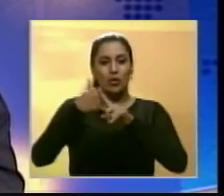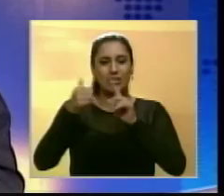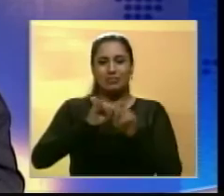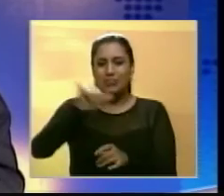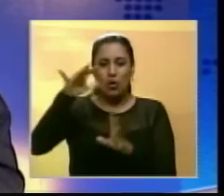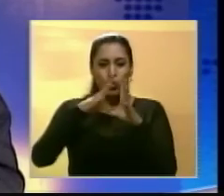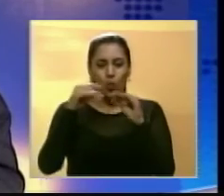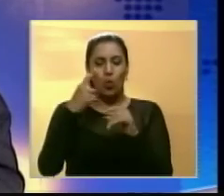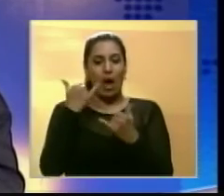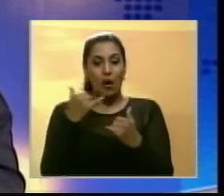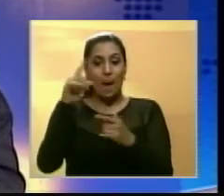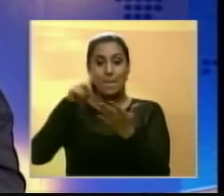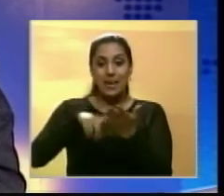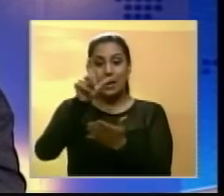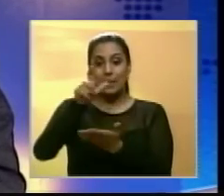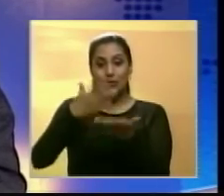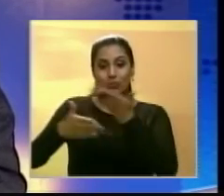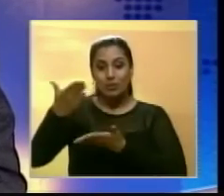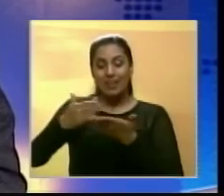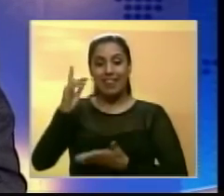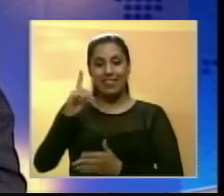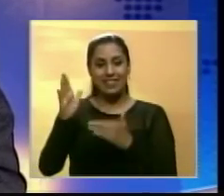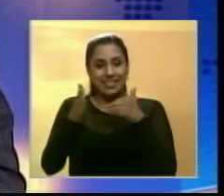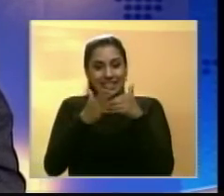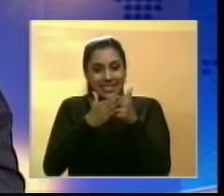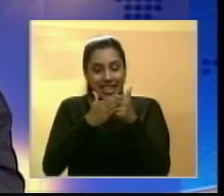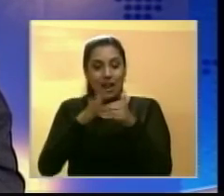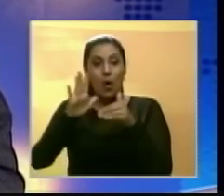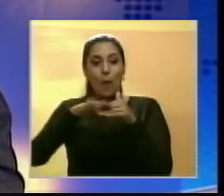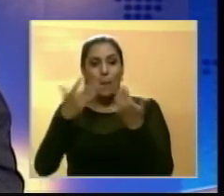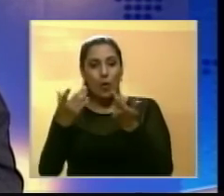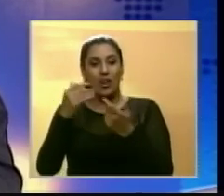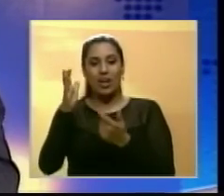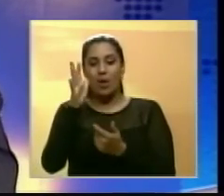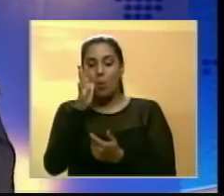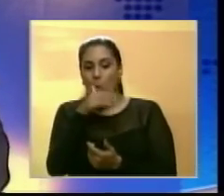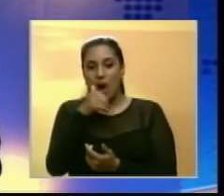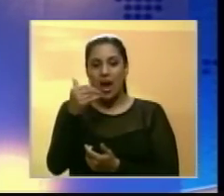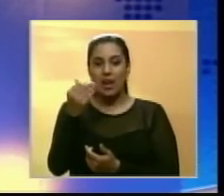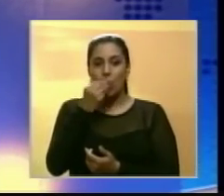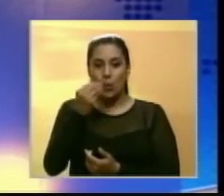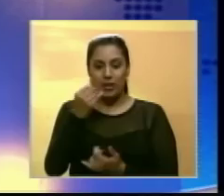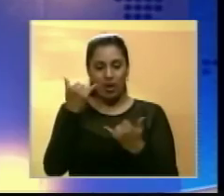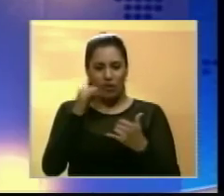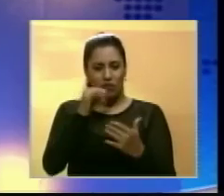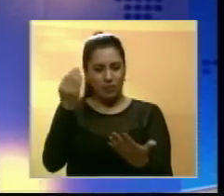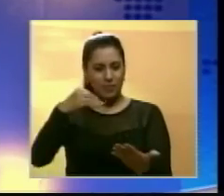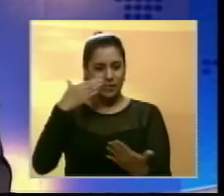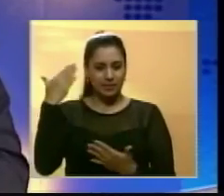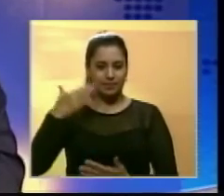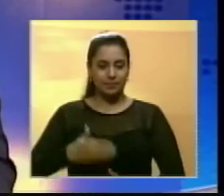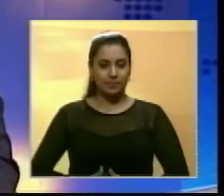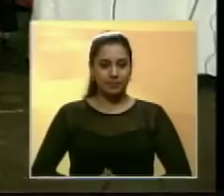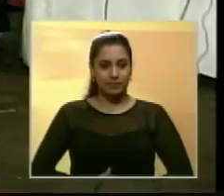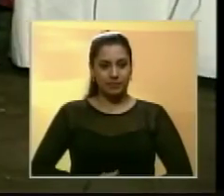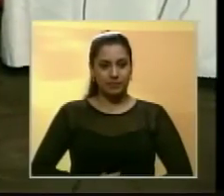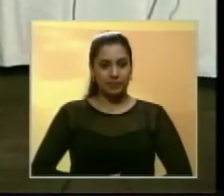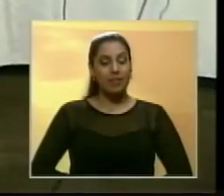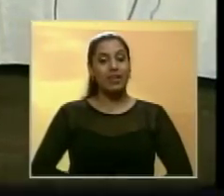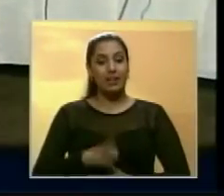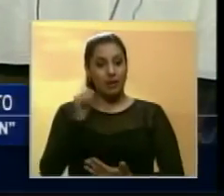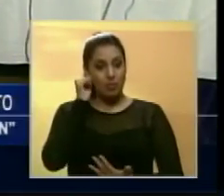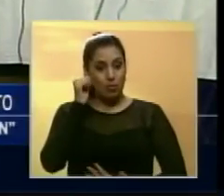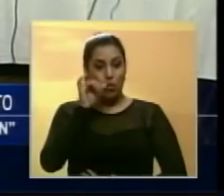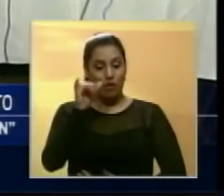inflación. Informó que miles de comercios han cerrado sus puertas a causa de la escasez. Randolfo Blanco nos tiene la información.